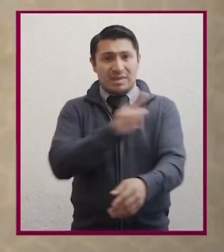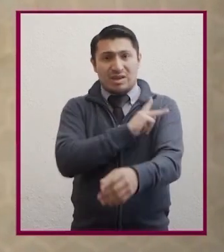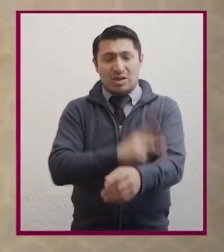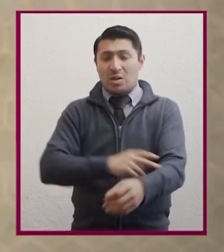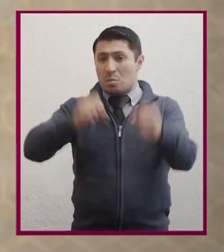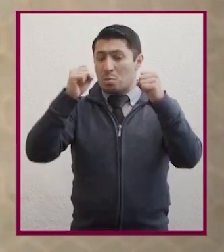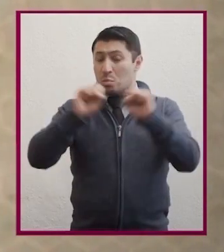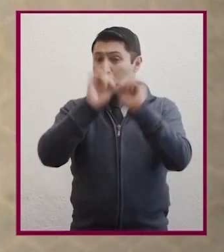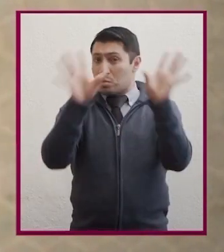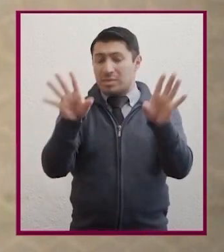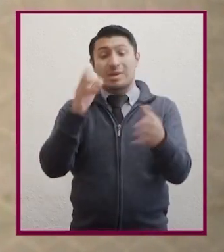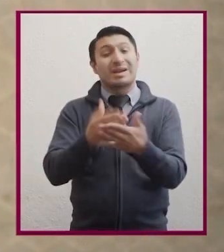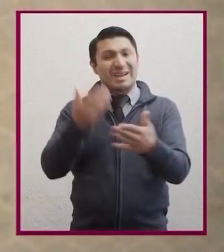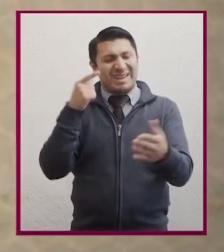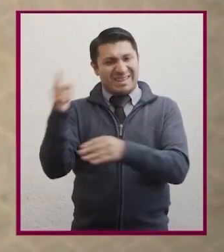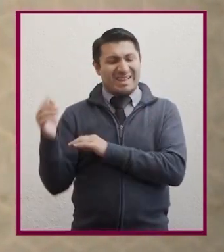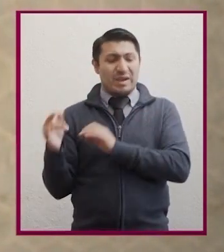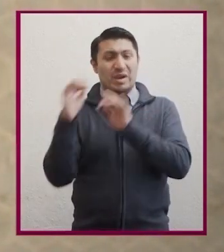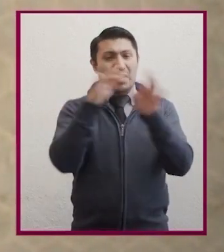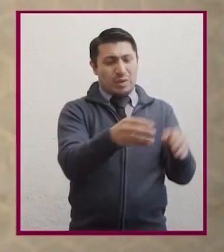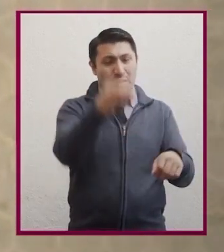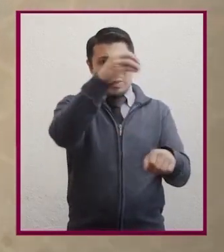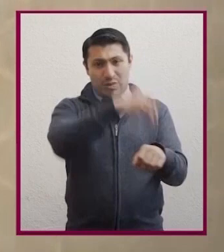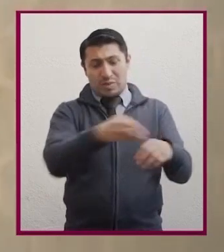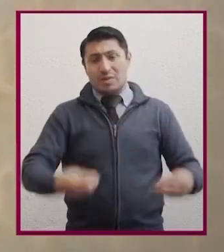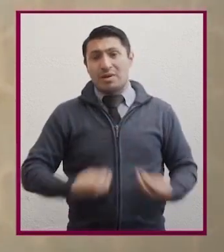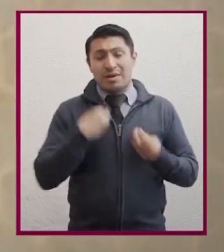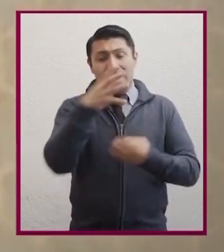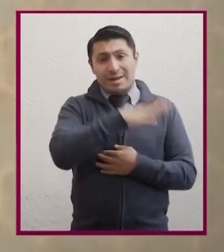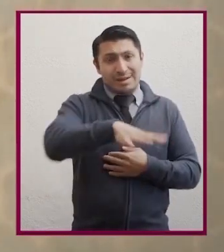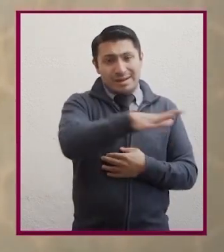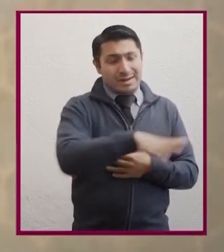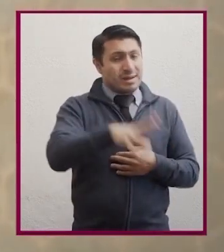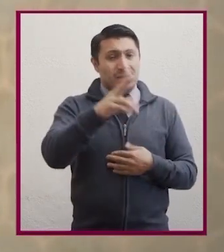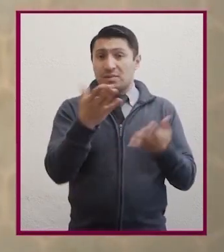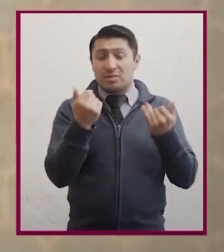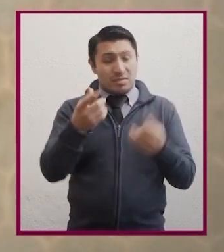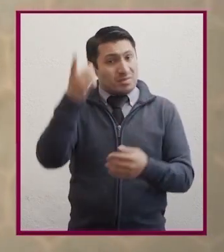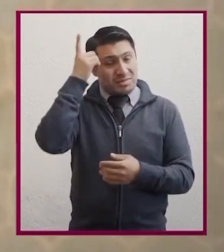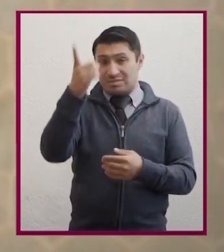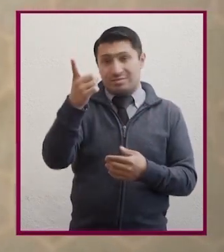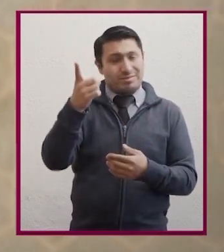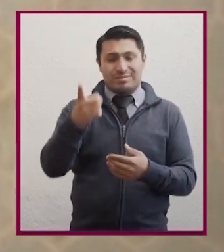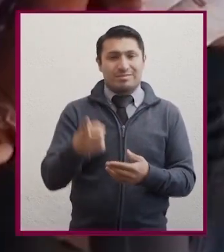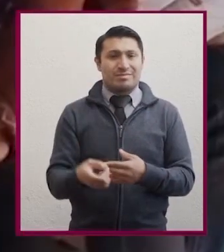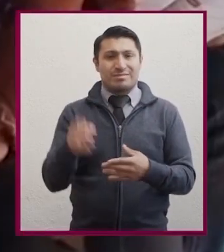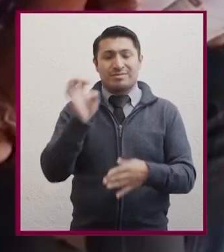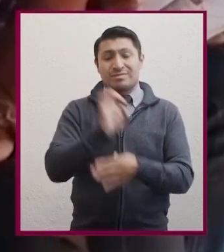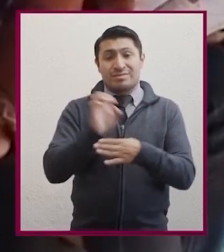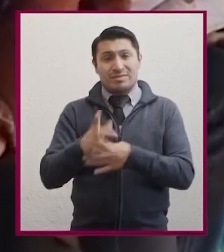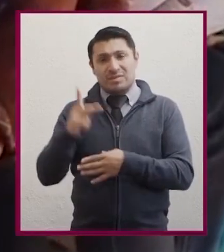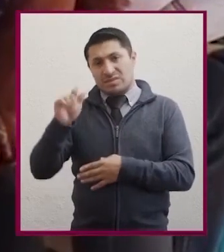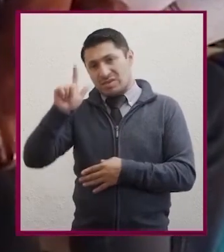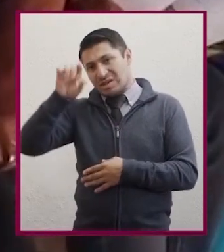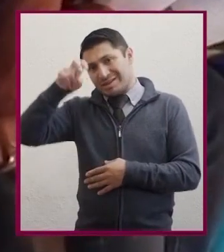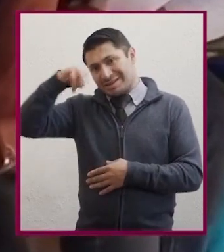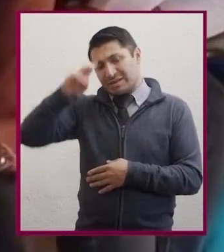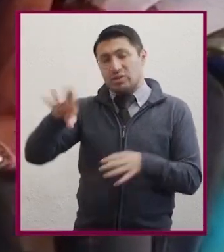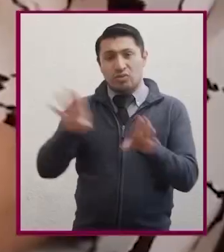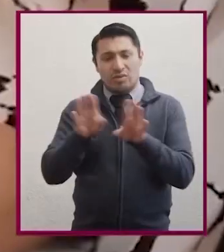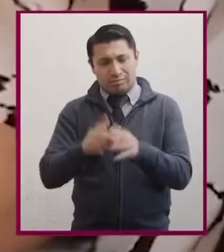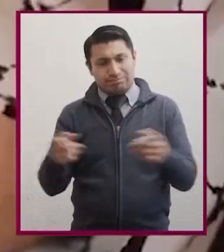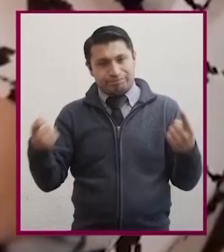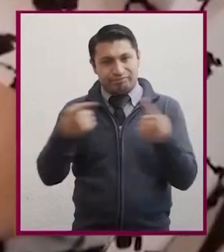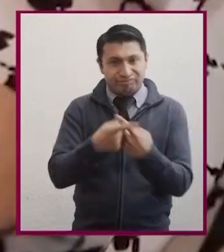clara. O sea, antes de que ellos llegaran a instalarse, ese territorio no pertenecía a alguien. Los palestinos ven esta disparidad